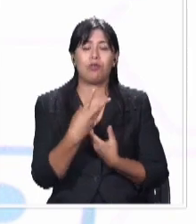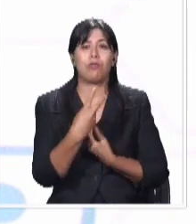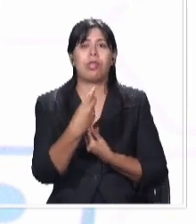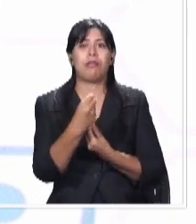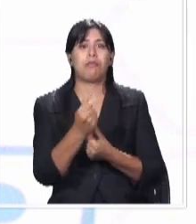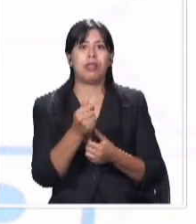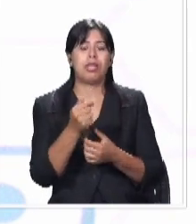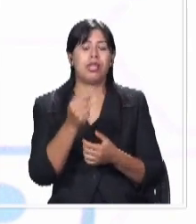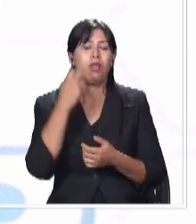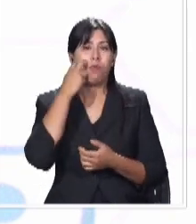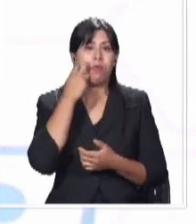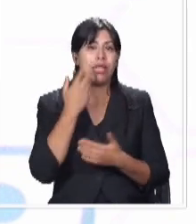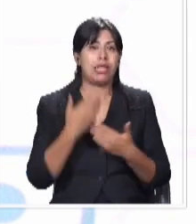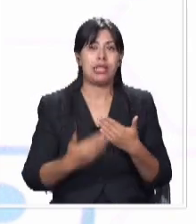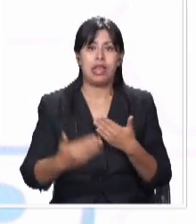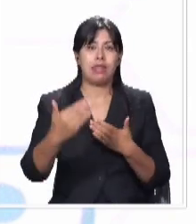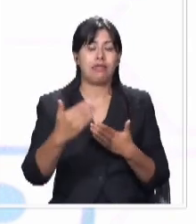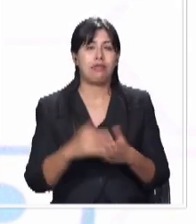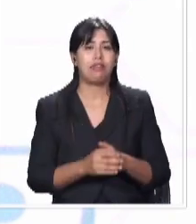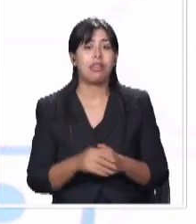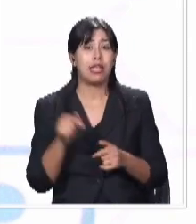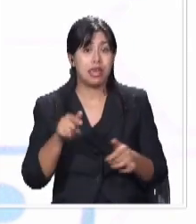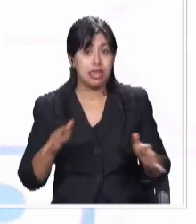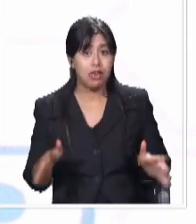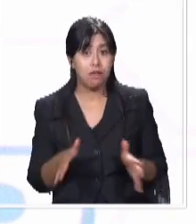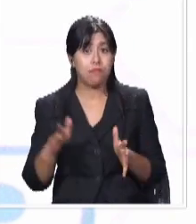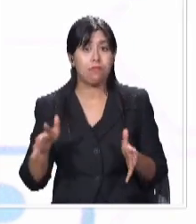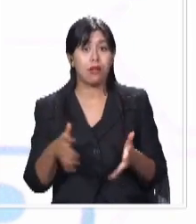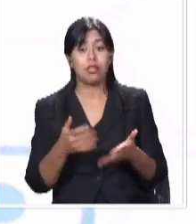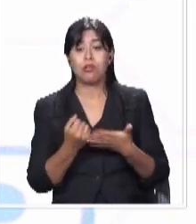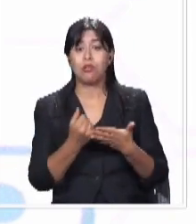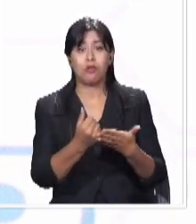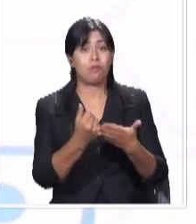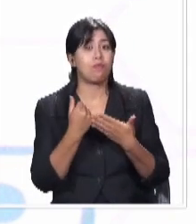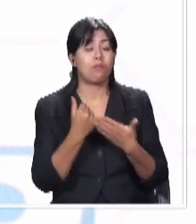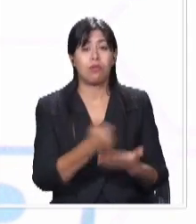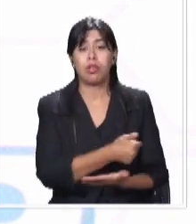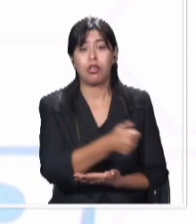humanidad desde hace muchos años. Y esto ha sido un esfuerzo colectivo